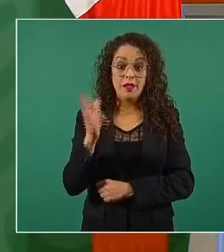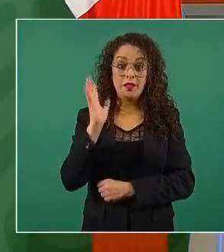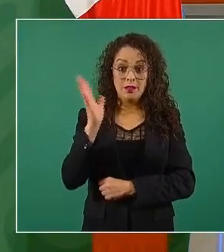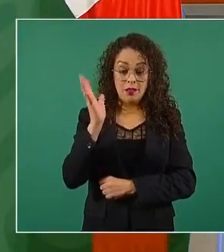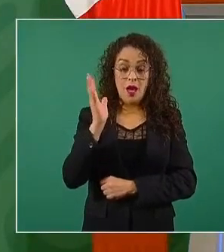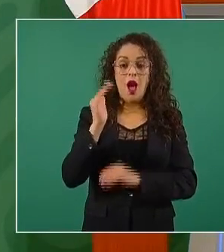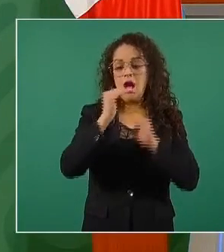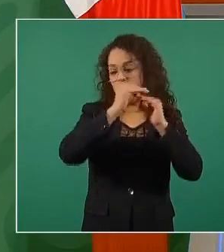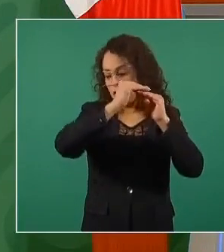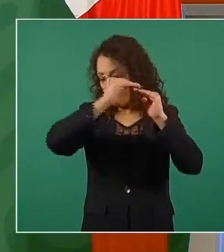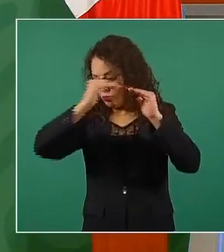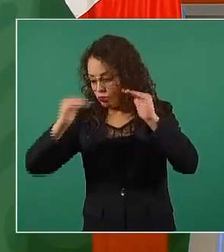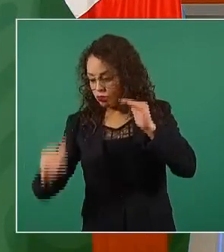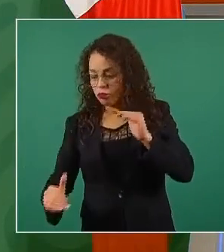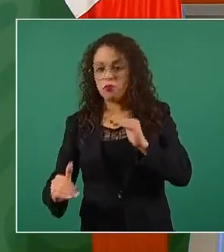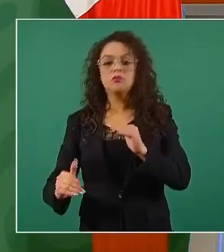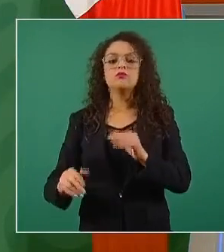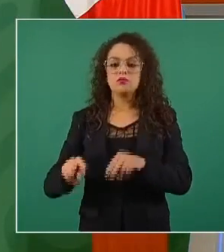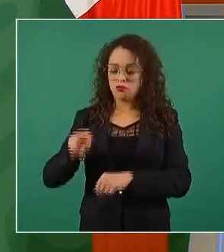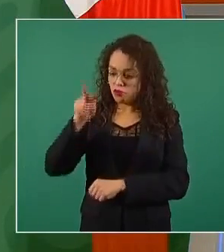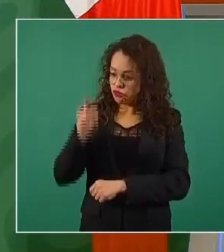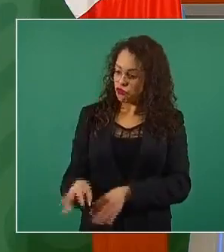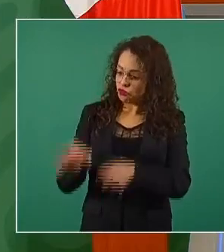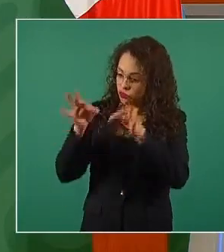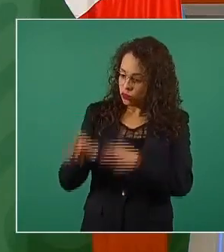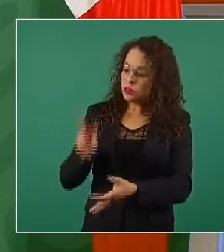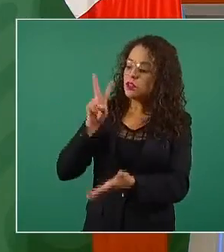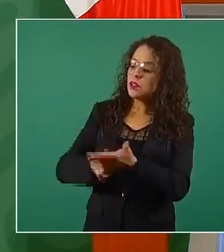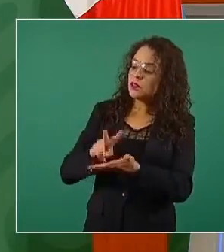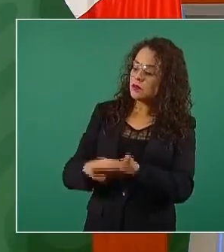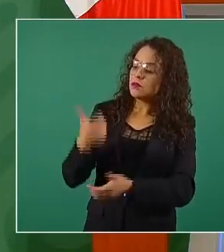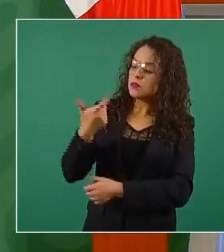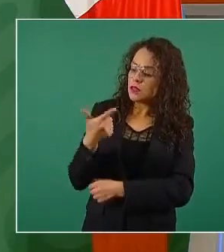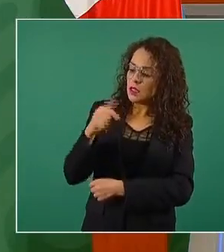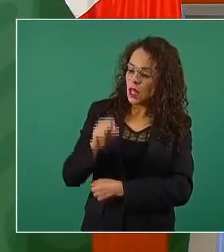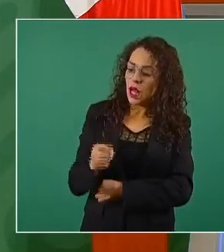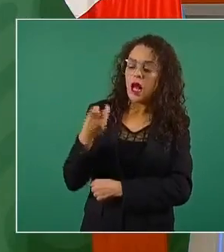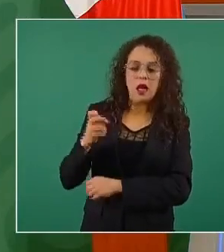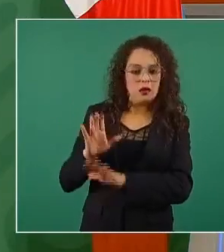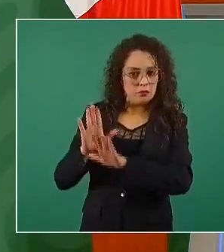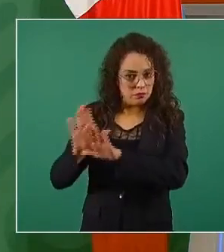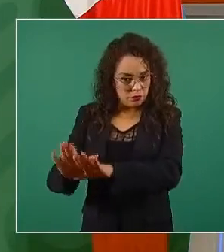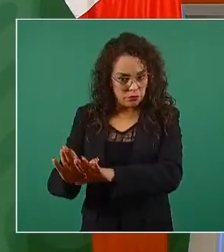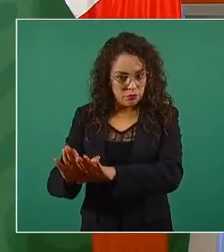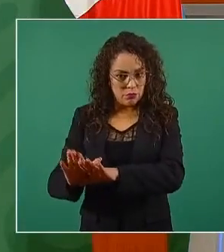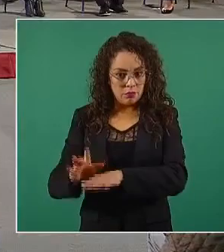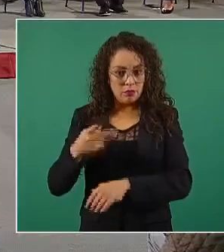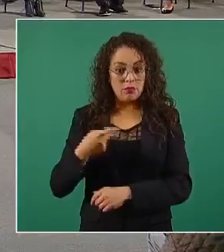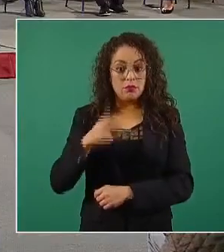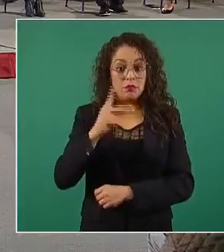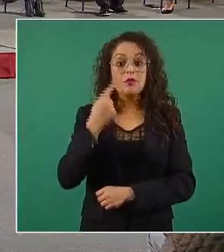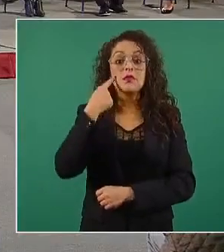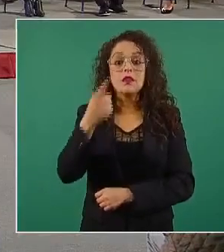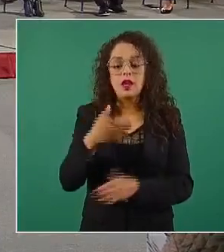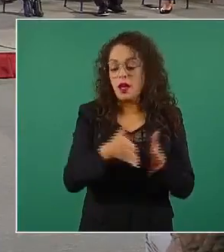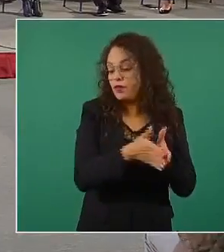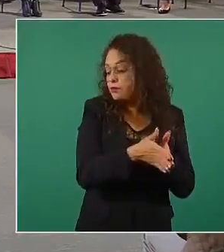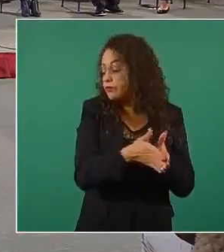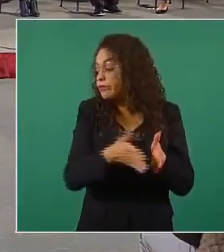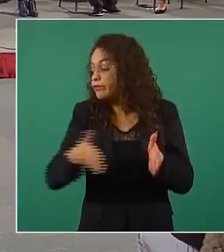a su precio, igual acá. Sin embargo, hacia adelante hace